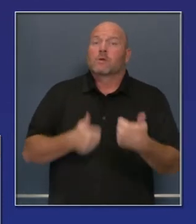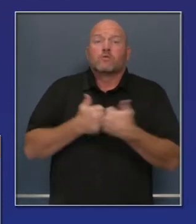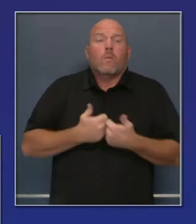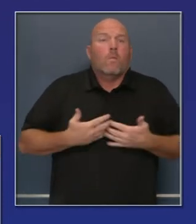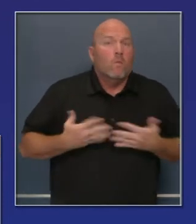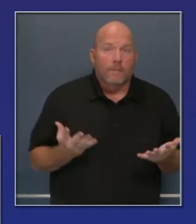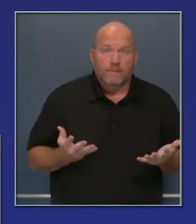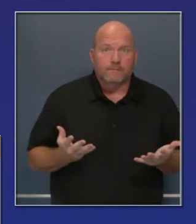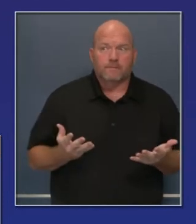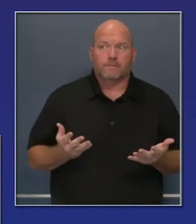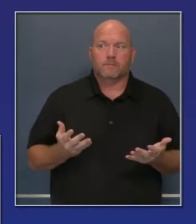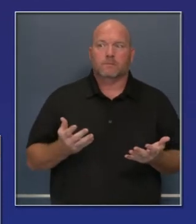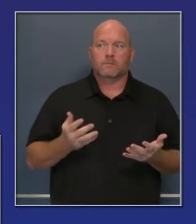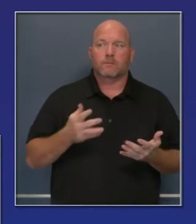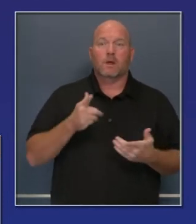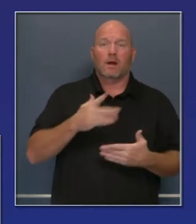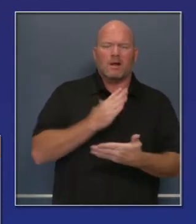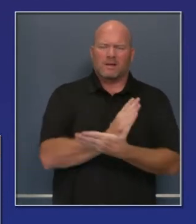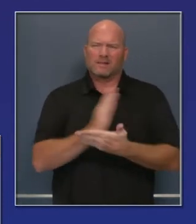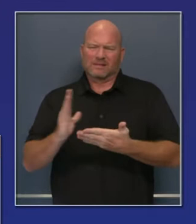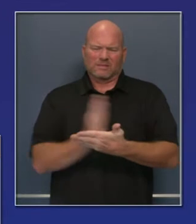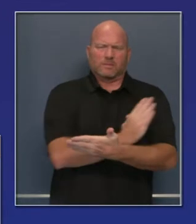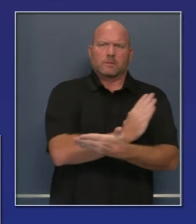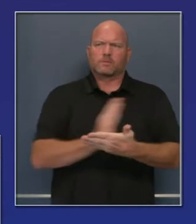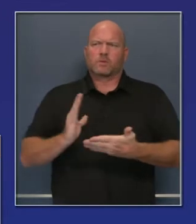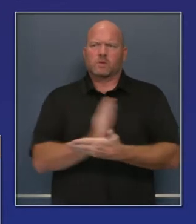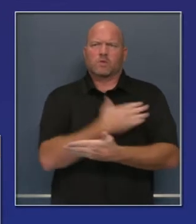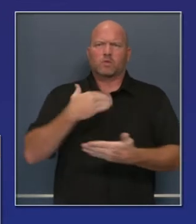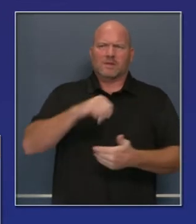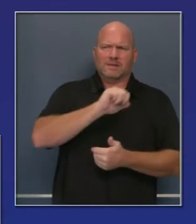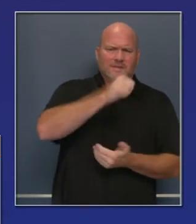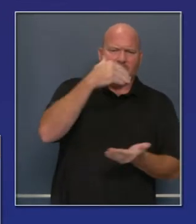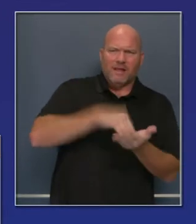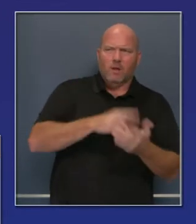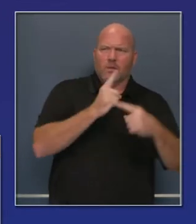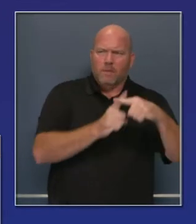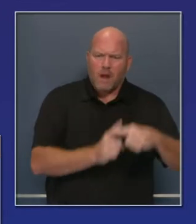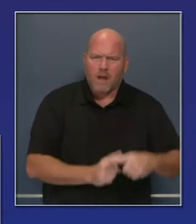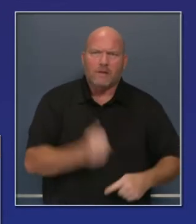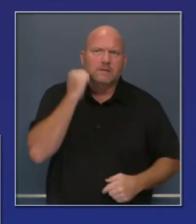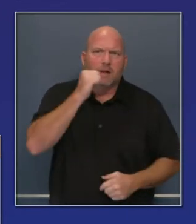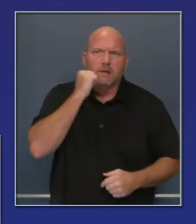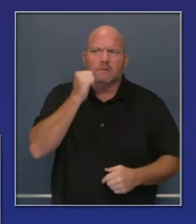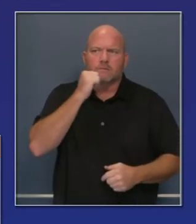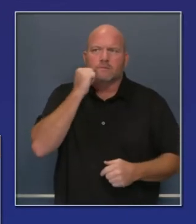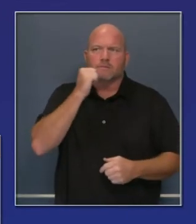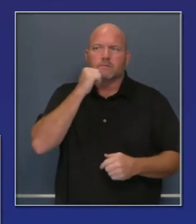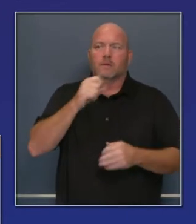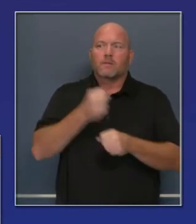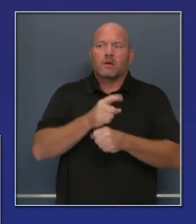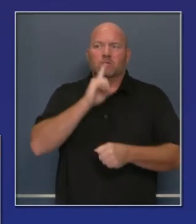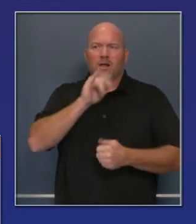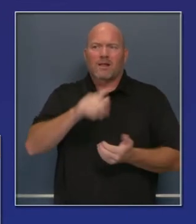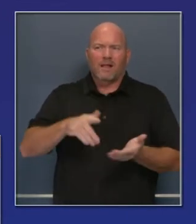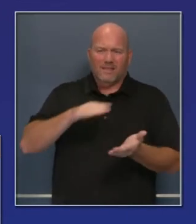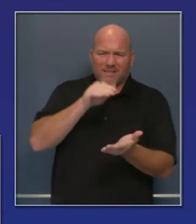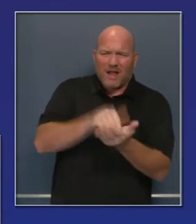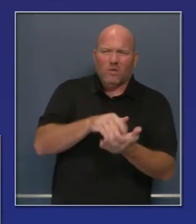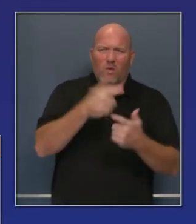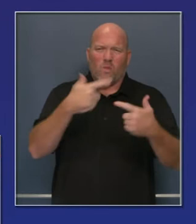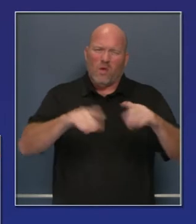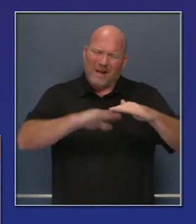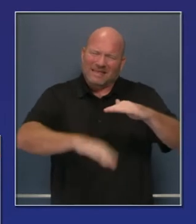el reto es hacerlo en la escala en que tenemos miles de posibles resultados posibles cada día para asegurarnos de que